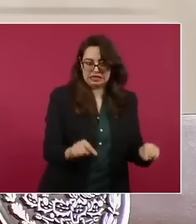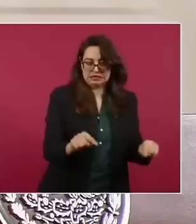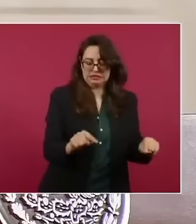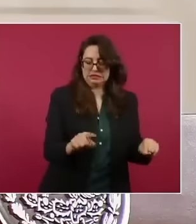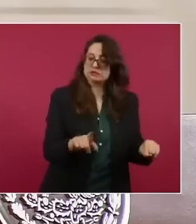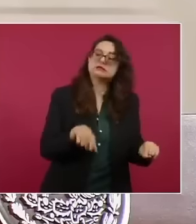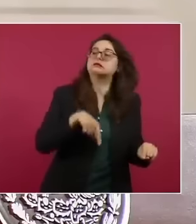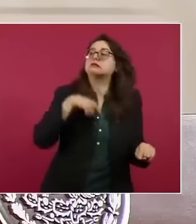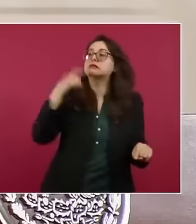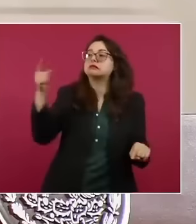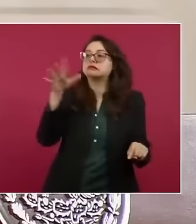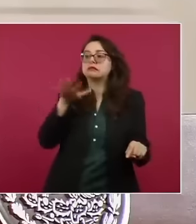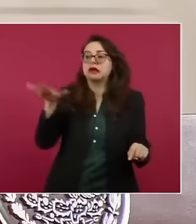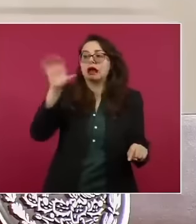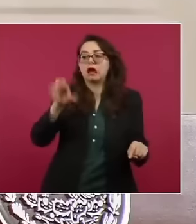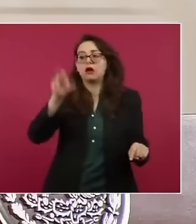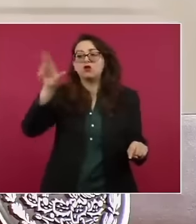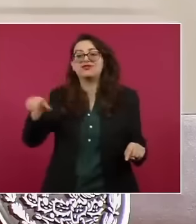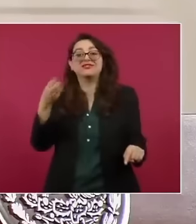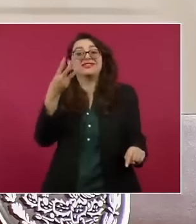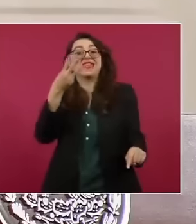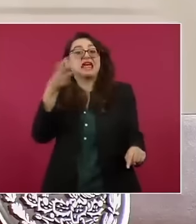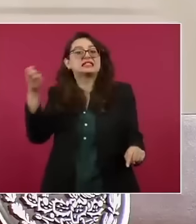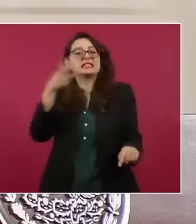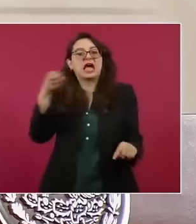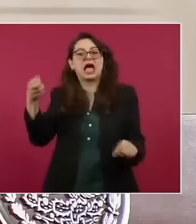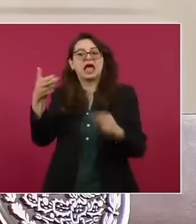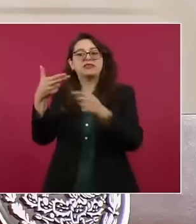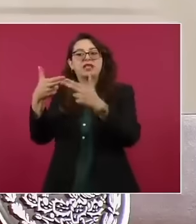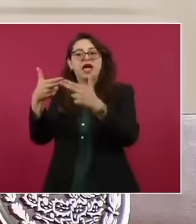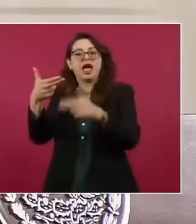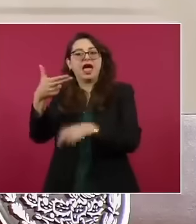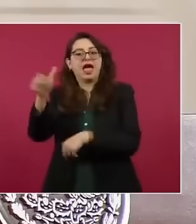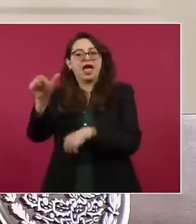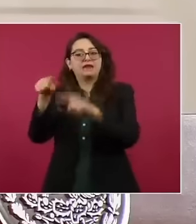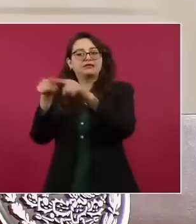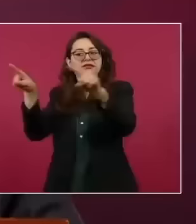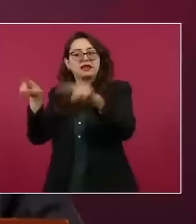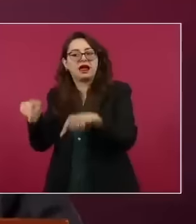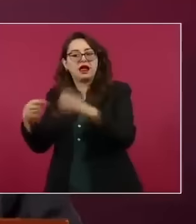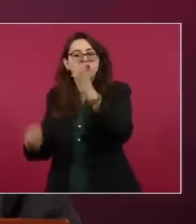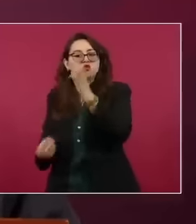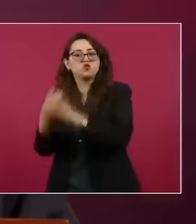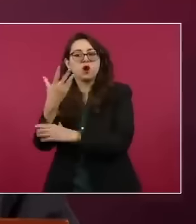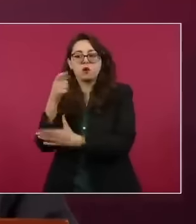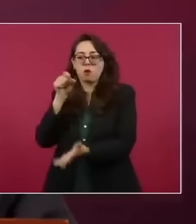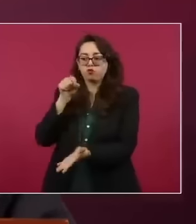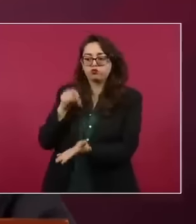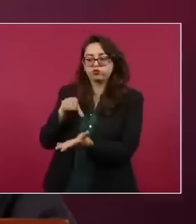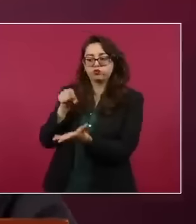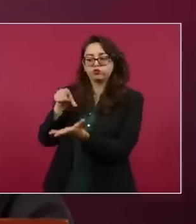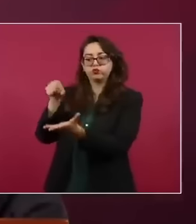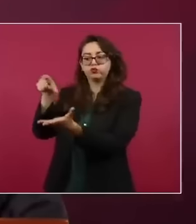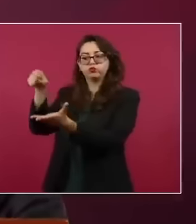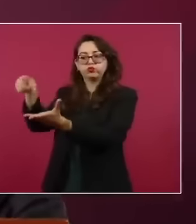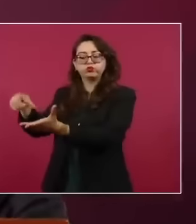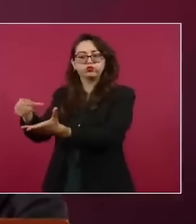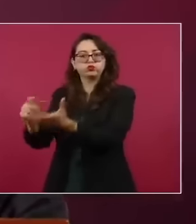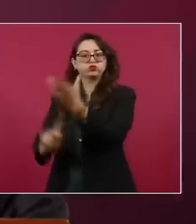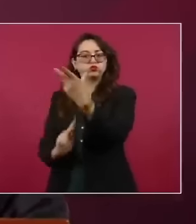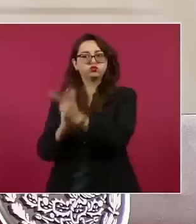regional de Cancún. En particular, para mejorar la calidad de los humedales